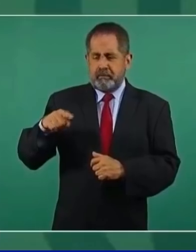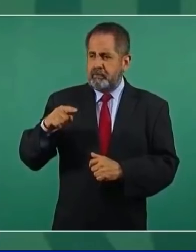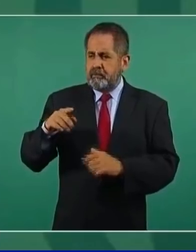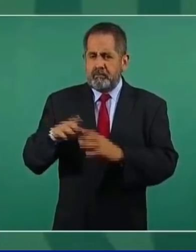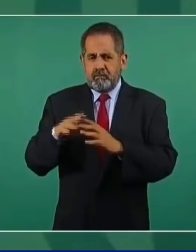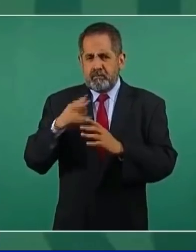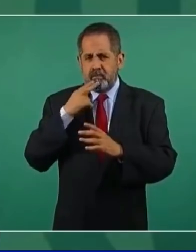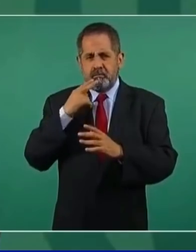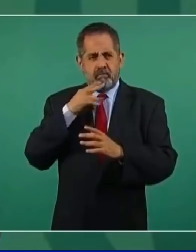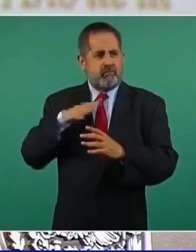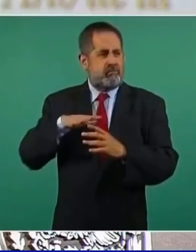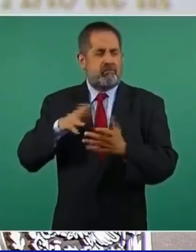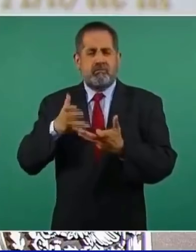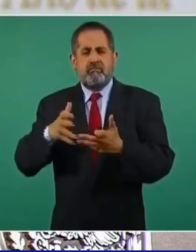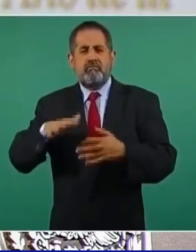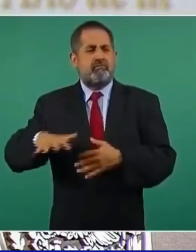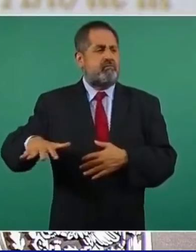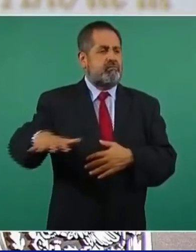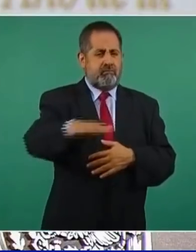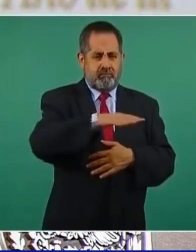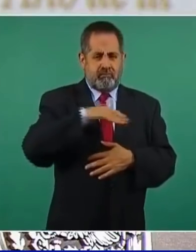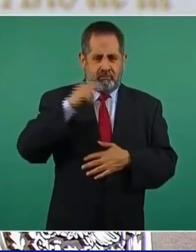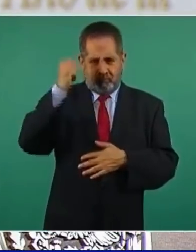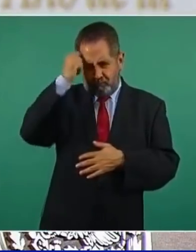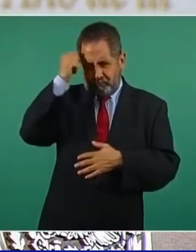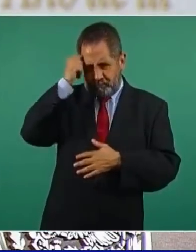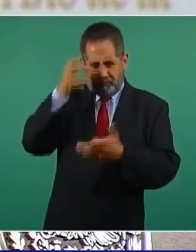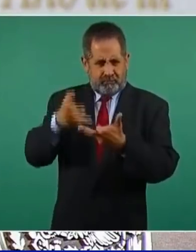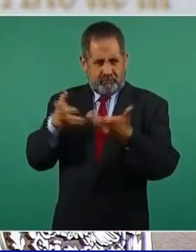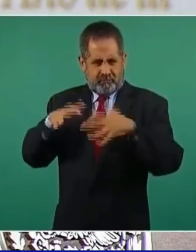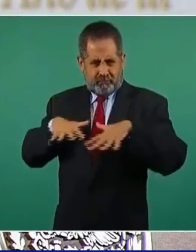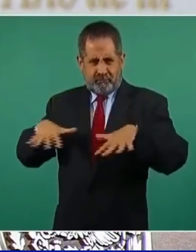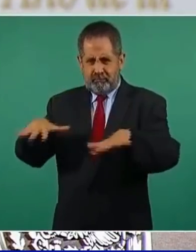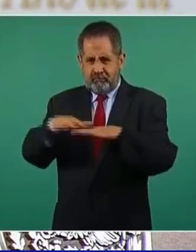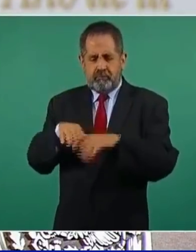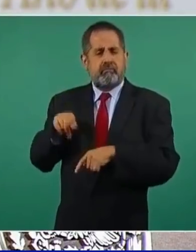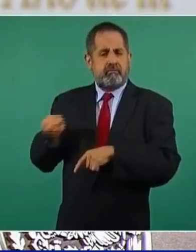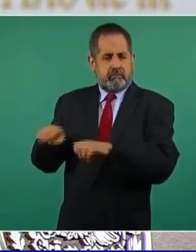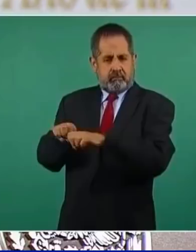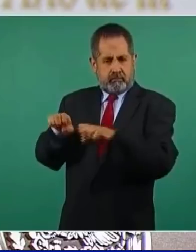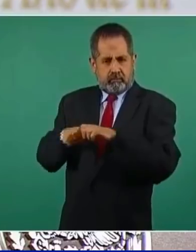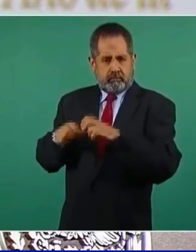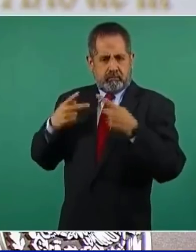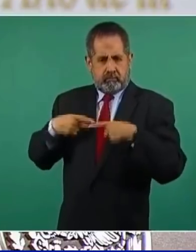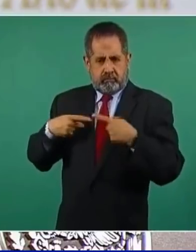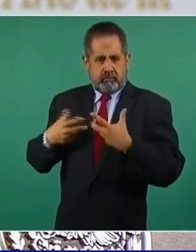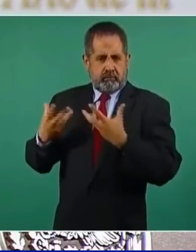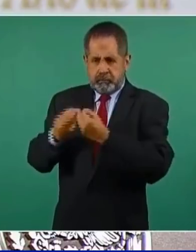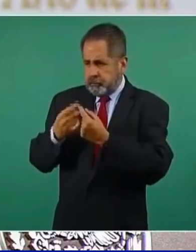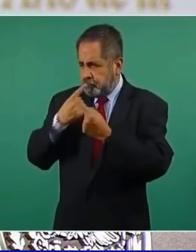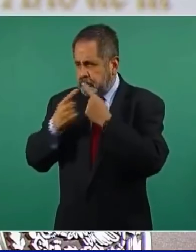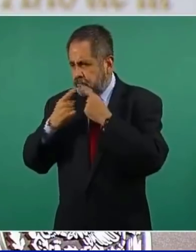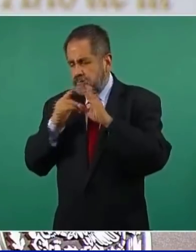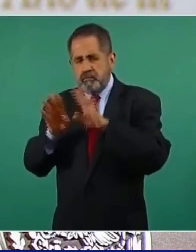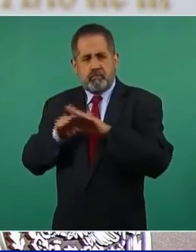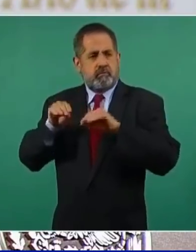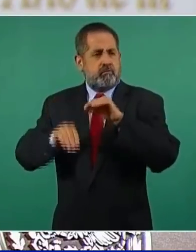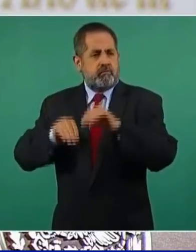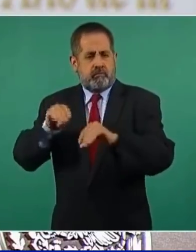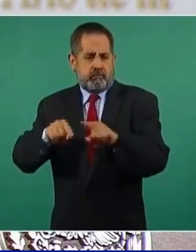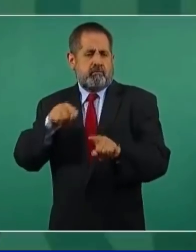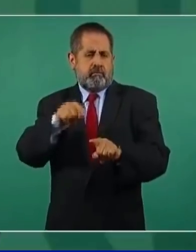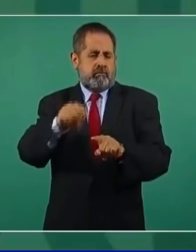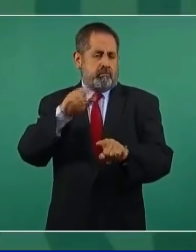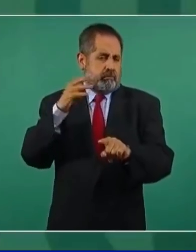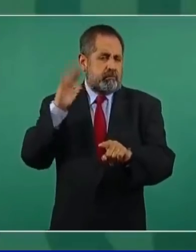utilización, el buen uso de todos esos terrenos donde se iba a construir el aeropuerto